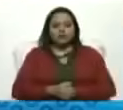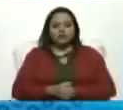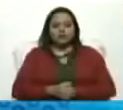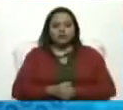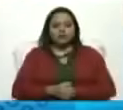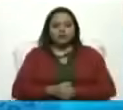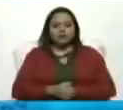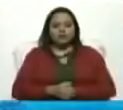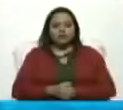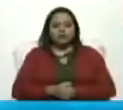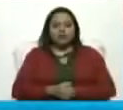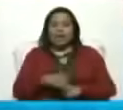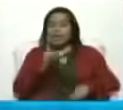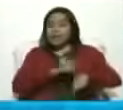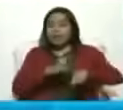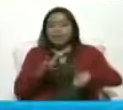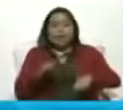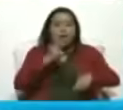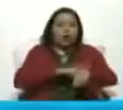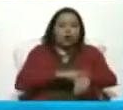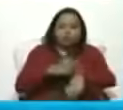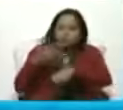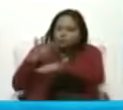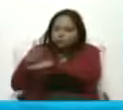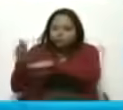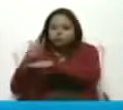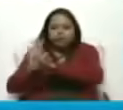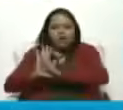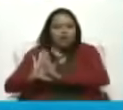Y el tiempo peor lo fuimos dejando atrás.